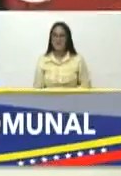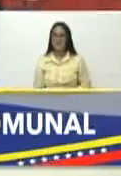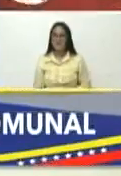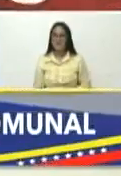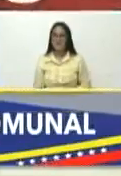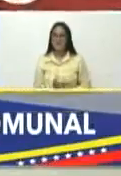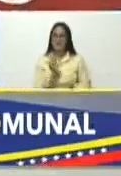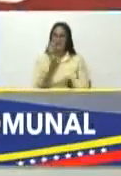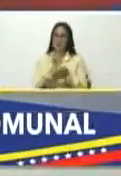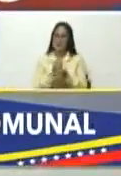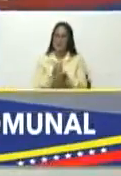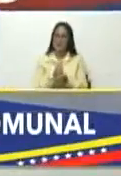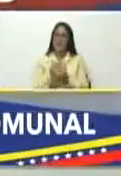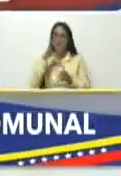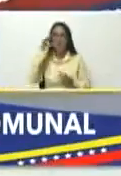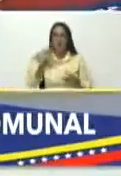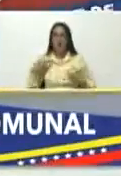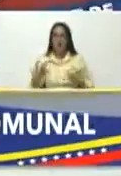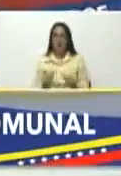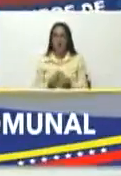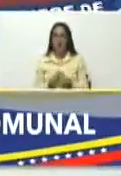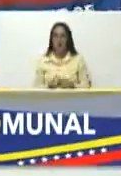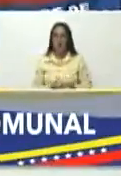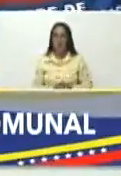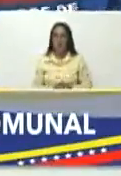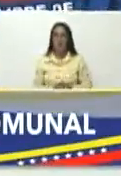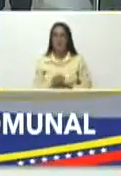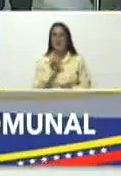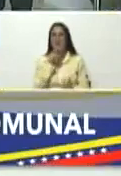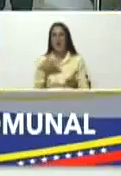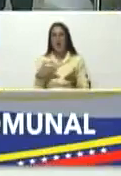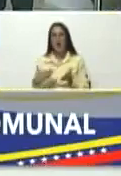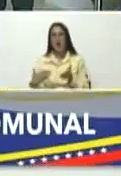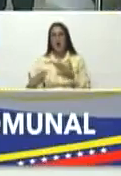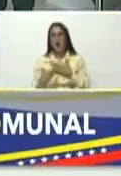Siempre amén. Dios con nosotros. ¿Quién en contra?